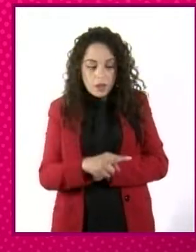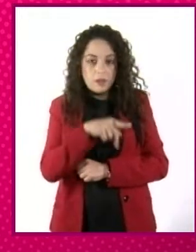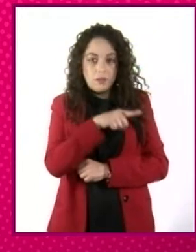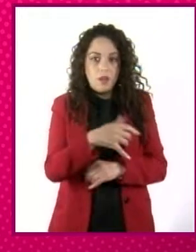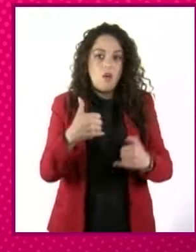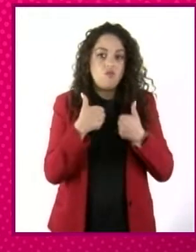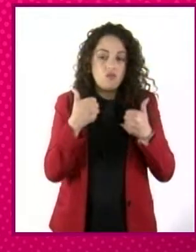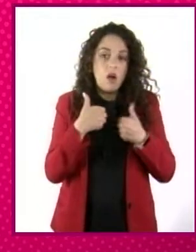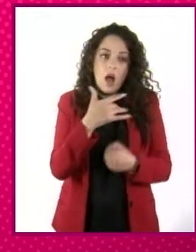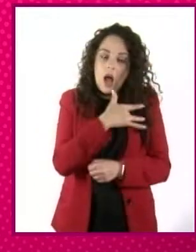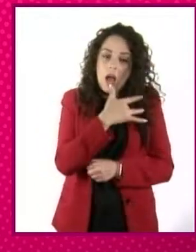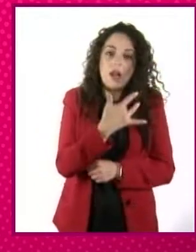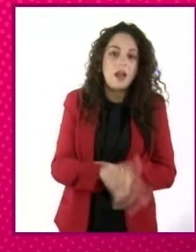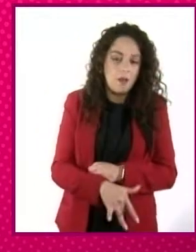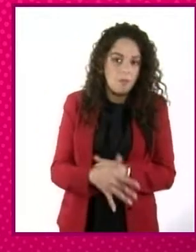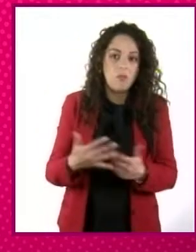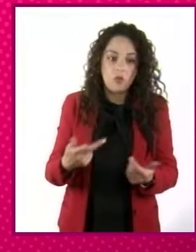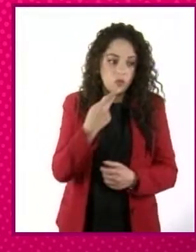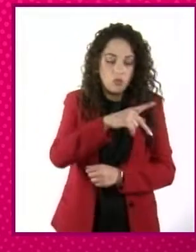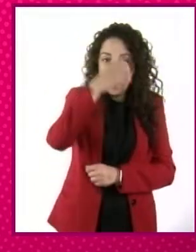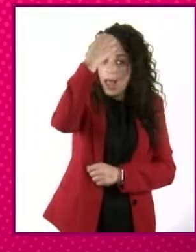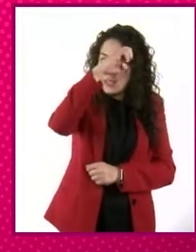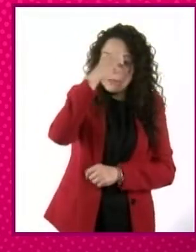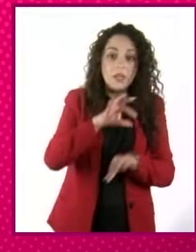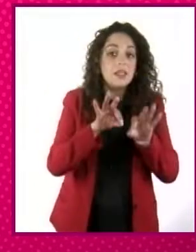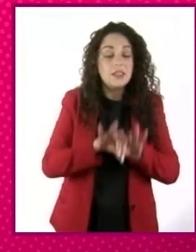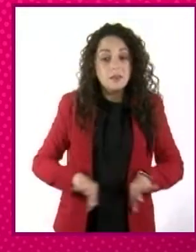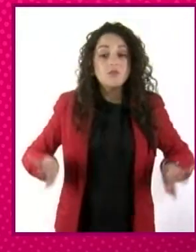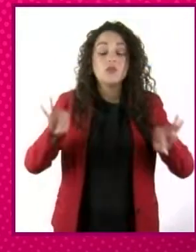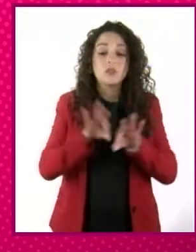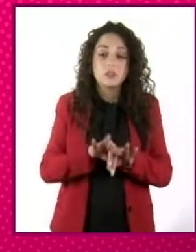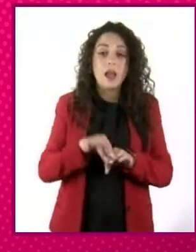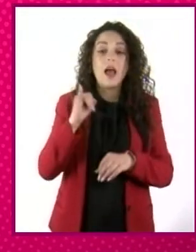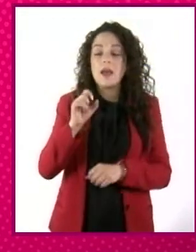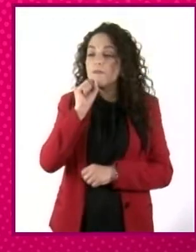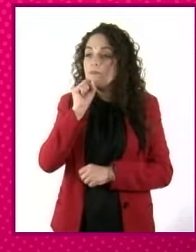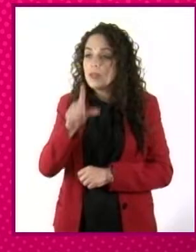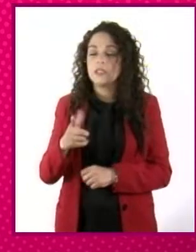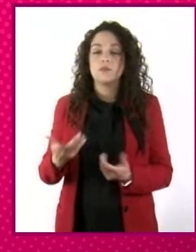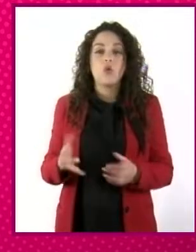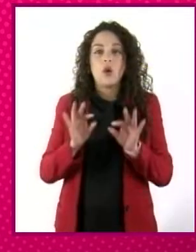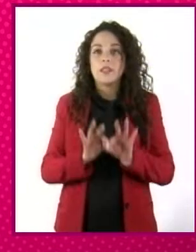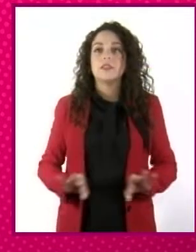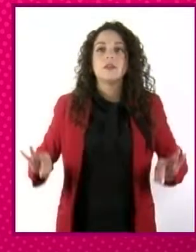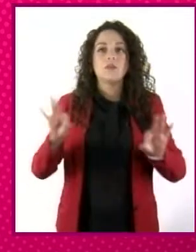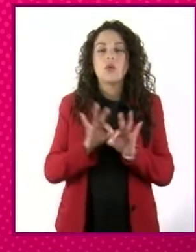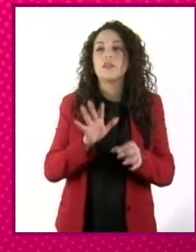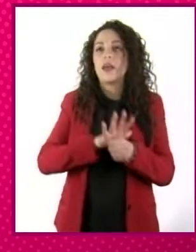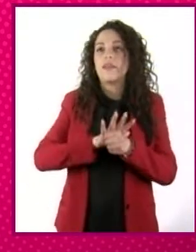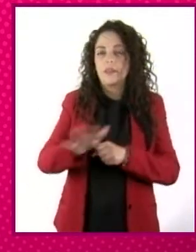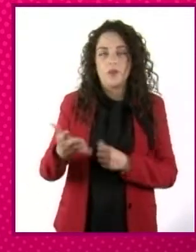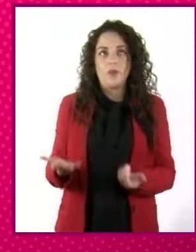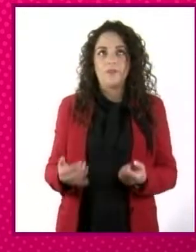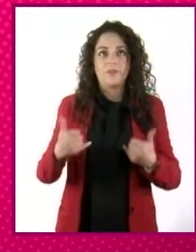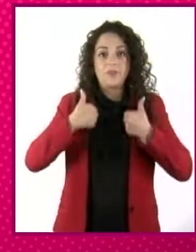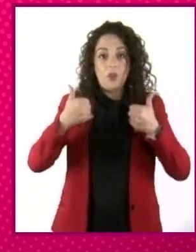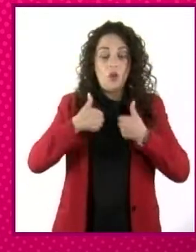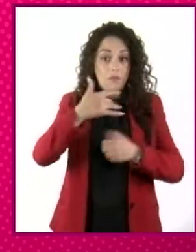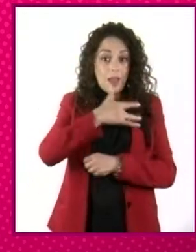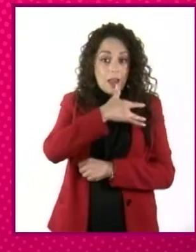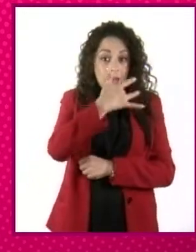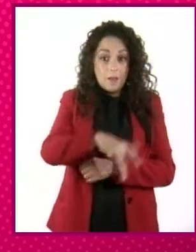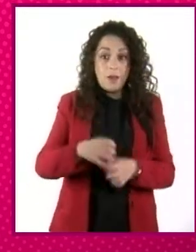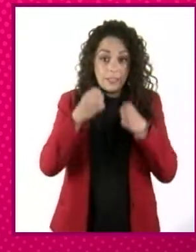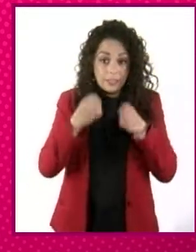las adolescentes. Y también es importante pensar que cuando una persona adolescente se enamora, lo